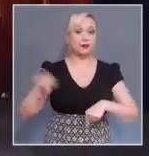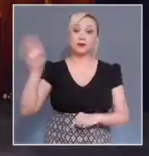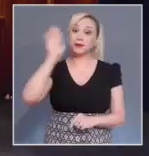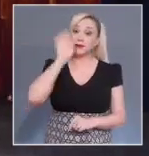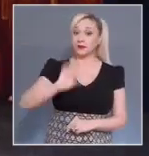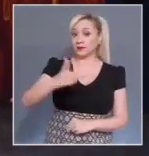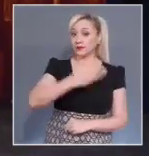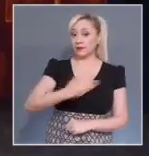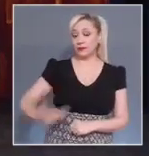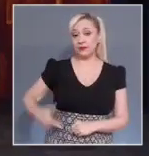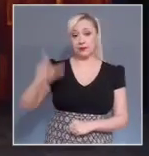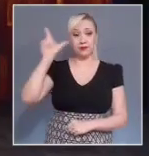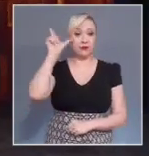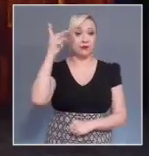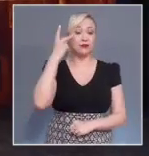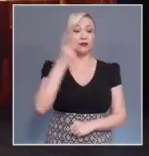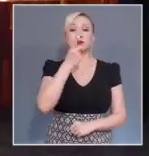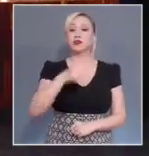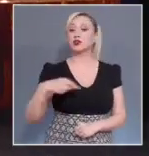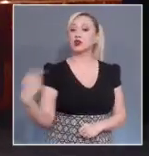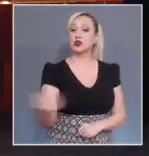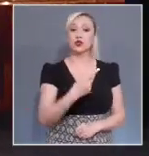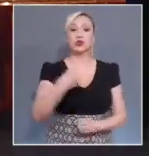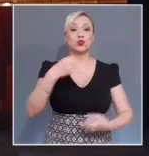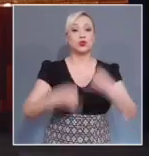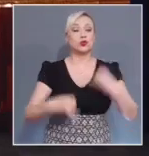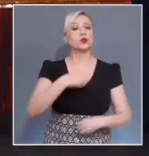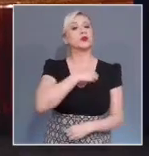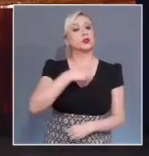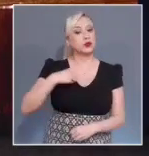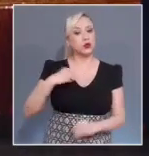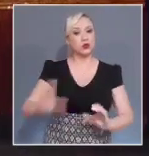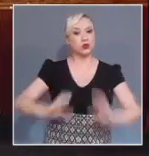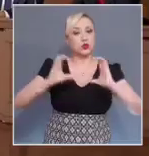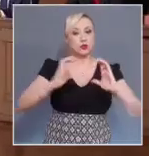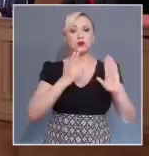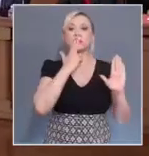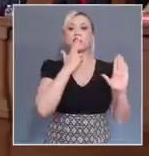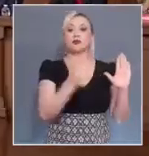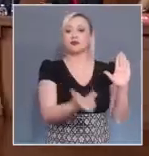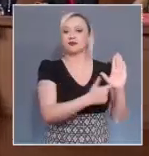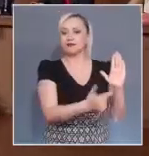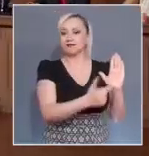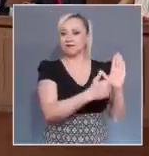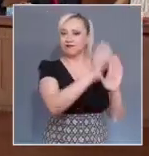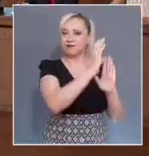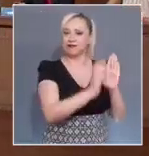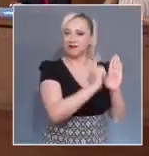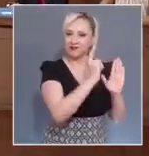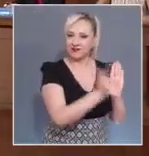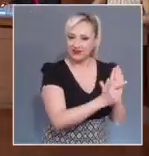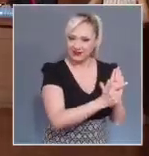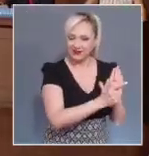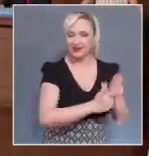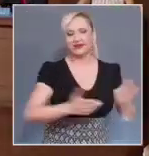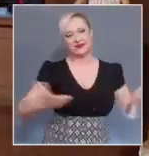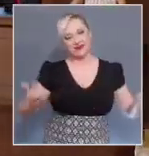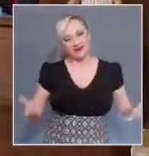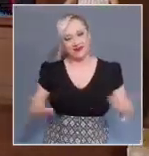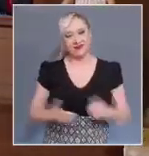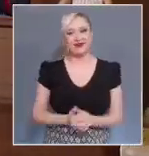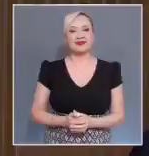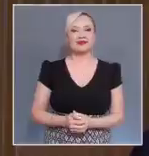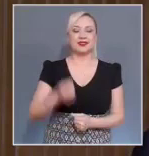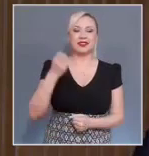juzgadoras tienen la obligación de salvaguardar el contenido de la Constitución. La ministra presidenta Norma Lucía Piña